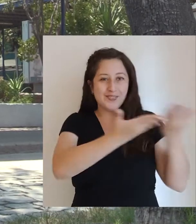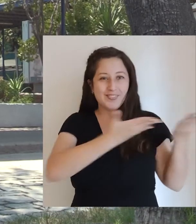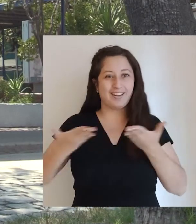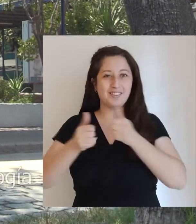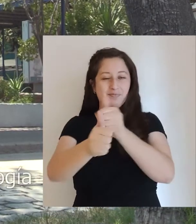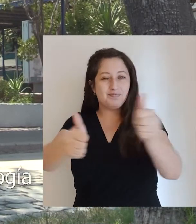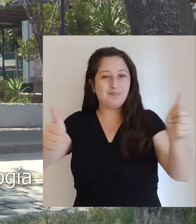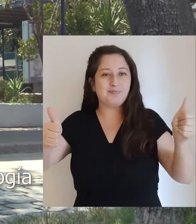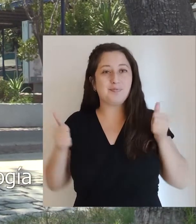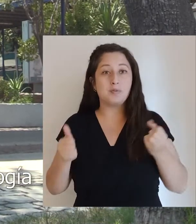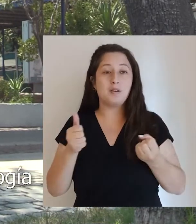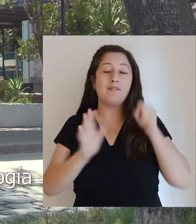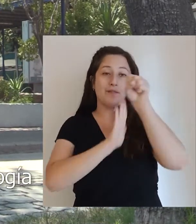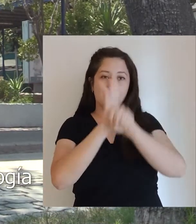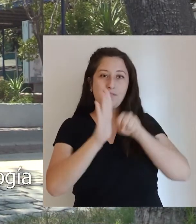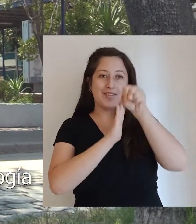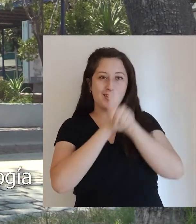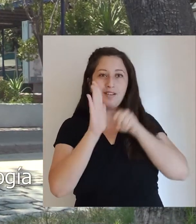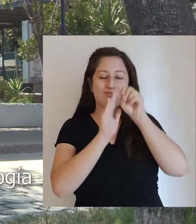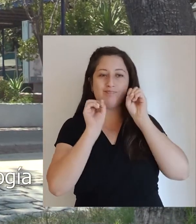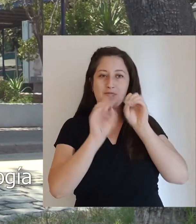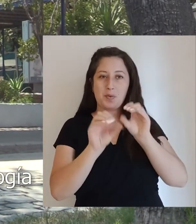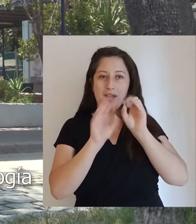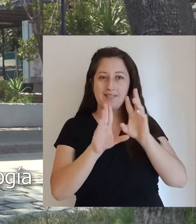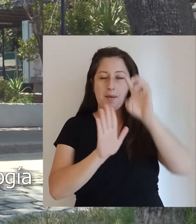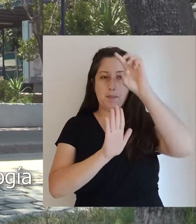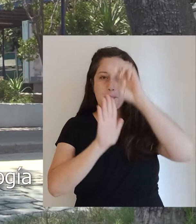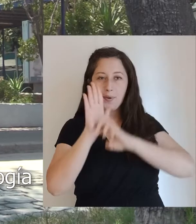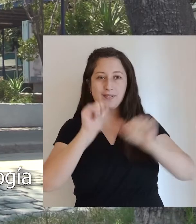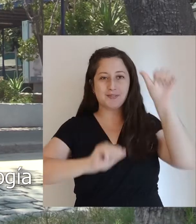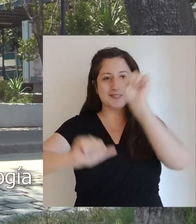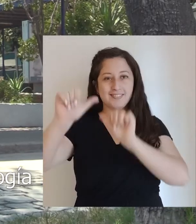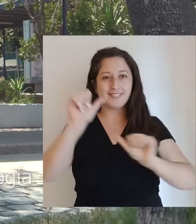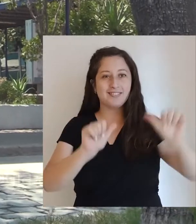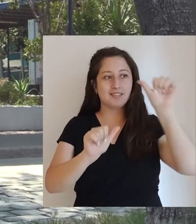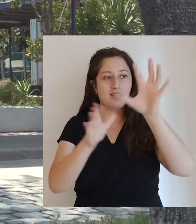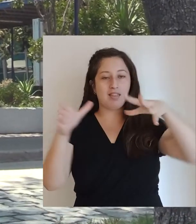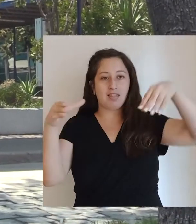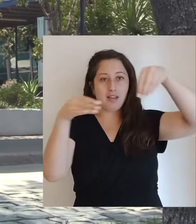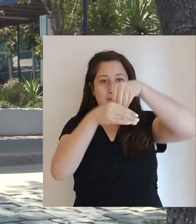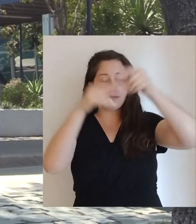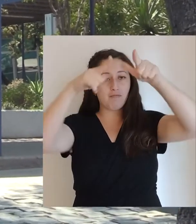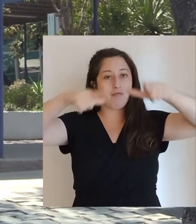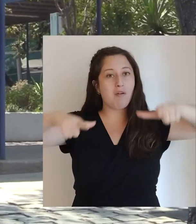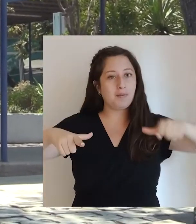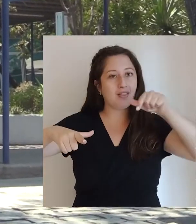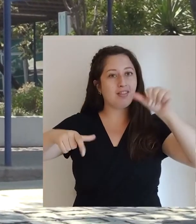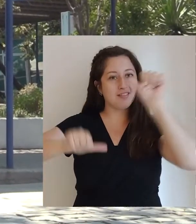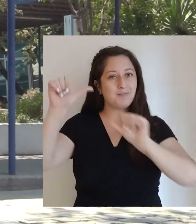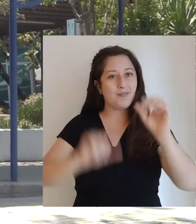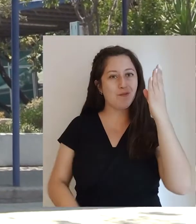Hola, bienvenido y bienvenida a una videocápsula educativa del proyecto Ciencia Móvil para la inclusión